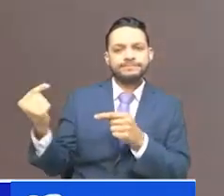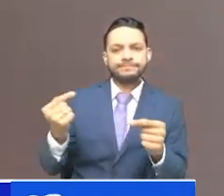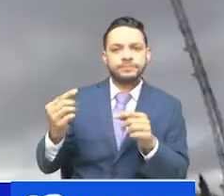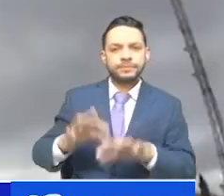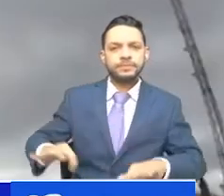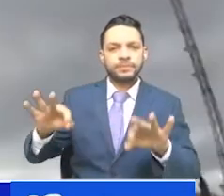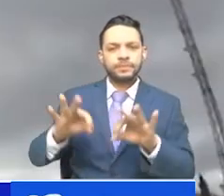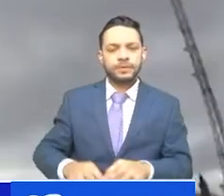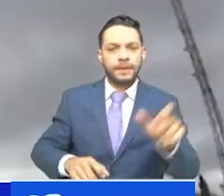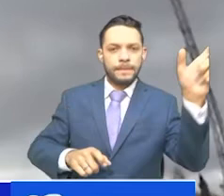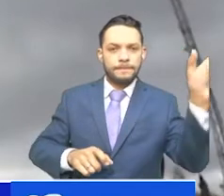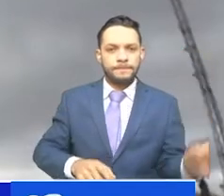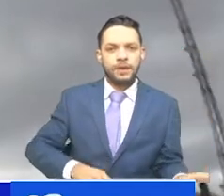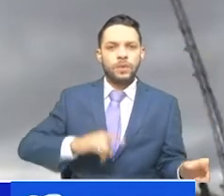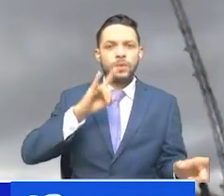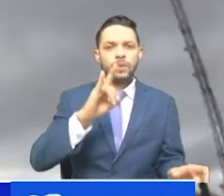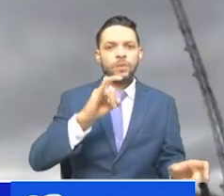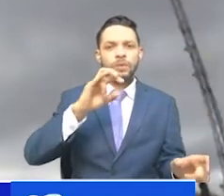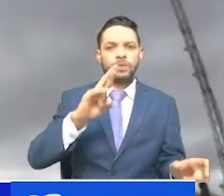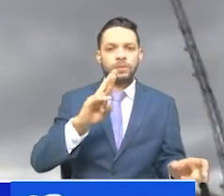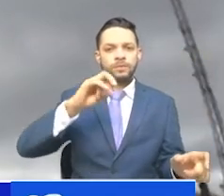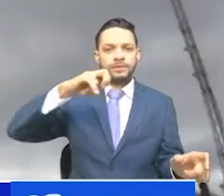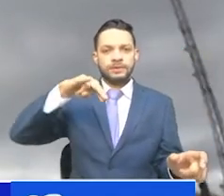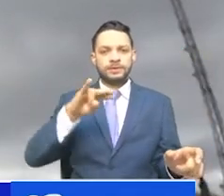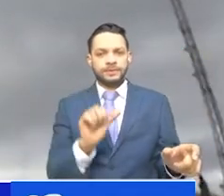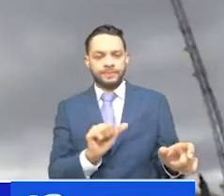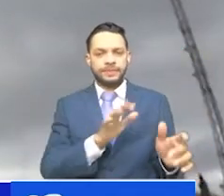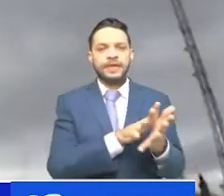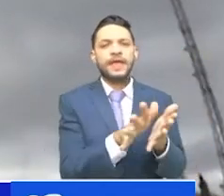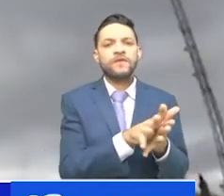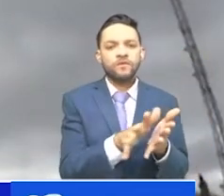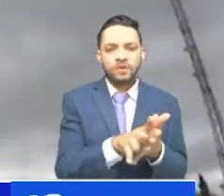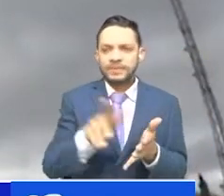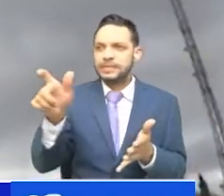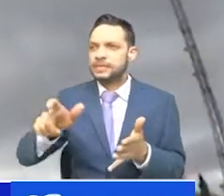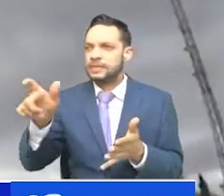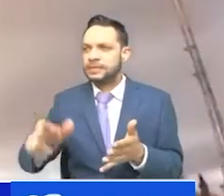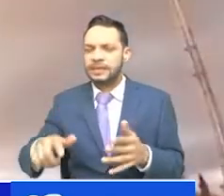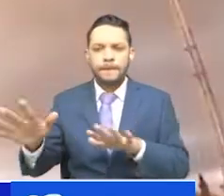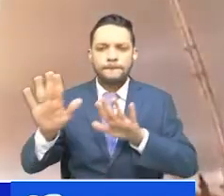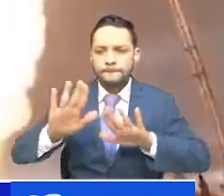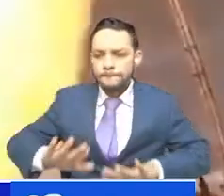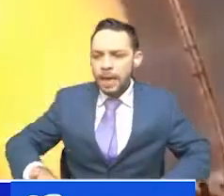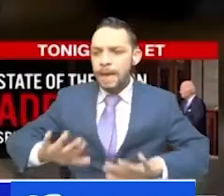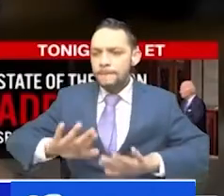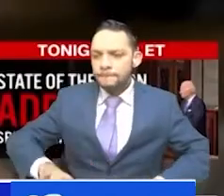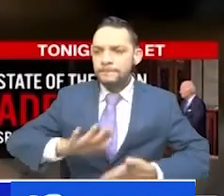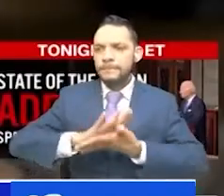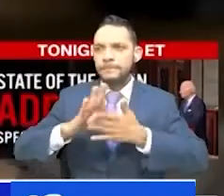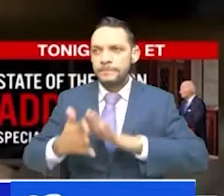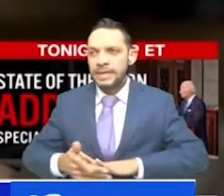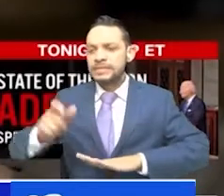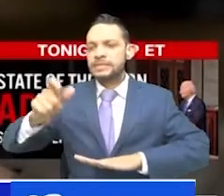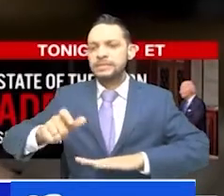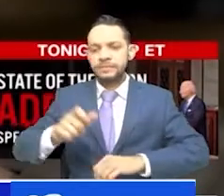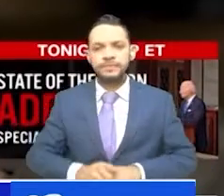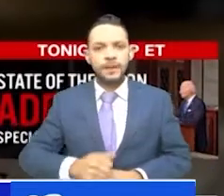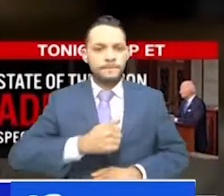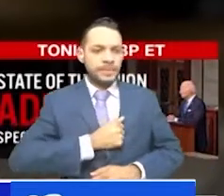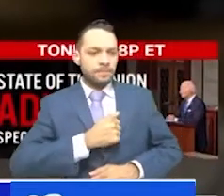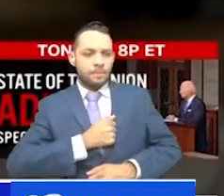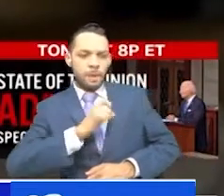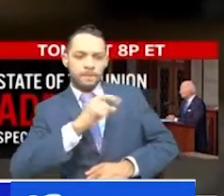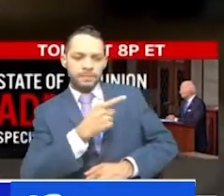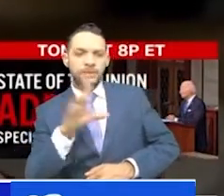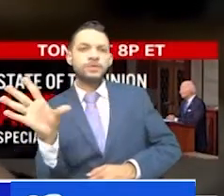presidente ucraniano Volodymyr Zelensky declaró para CNN que es necesario parar la pelea para hablar sobre paz. En primer lugar, todo